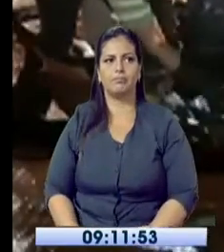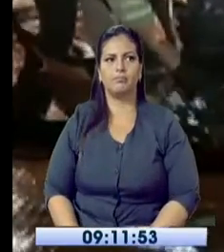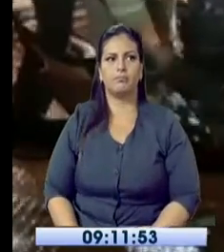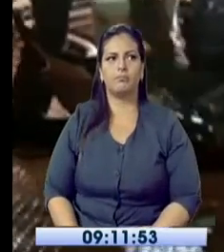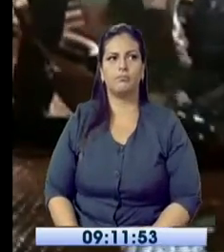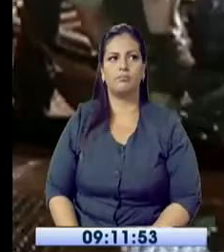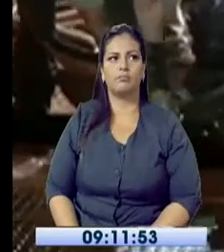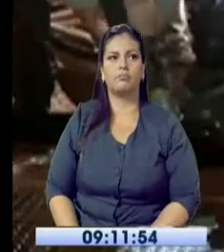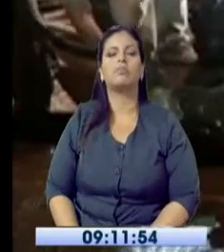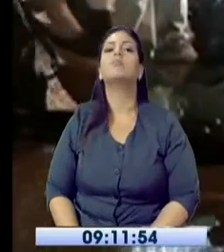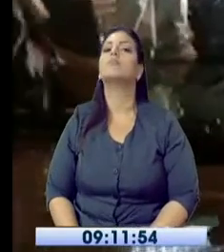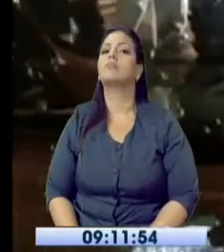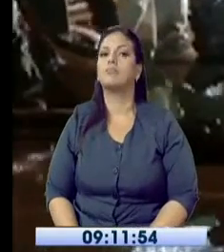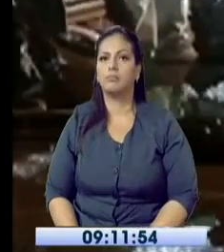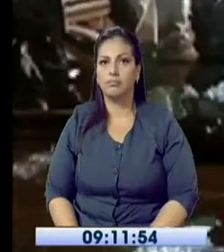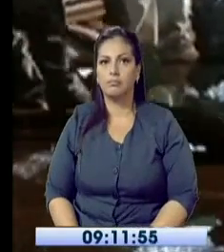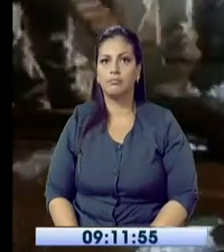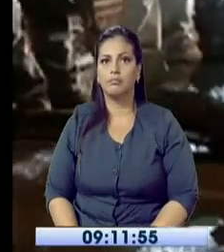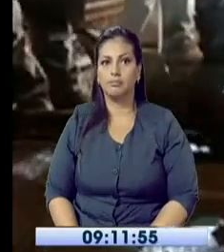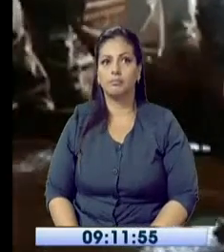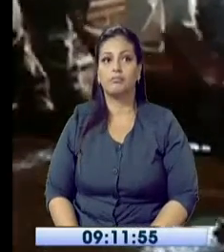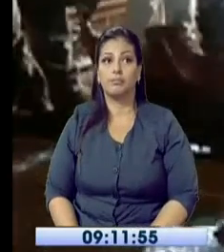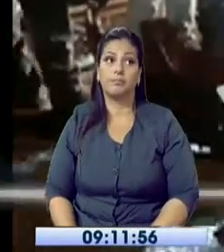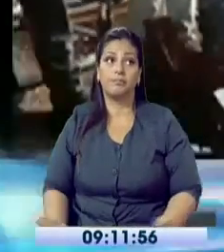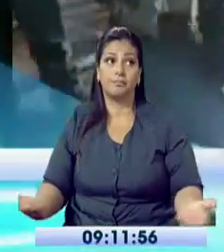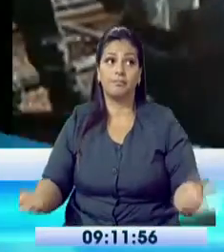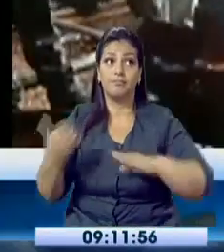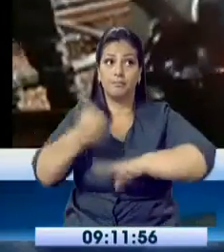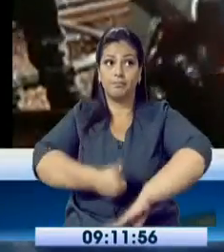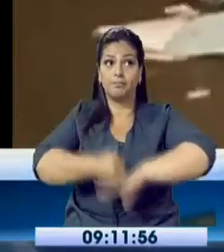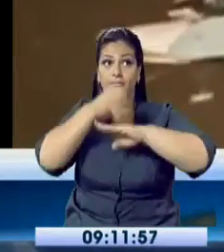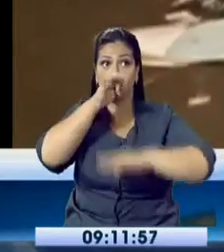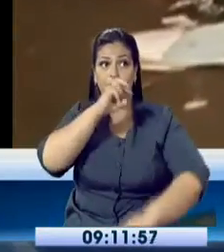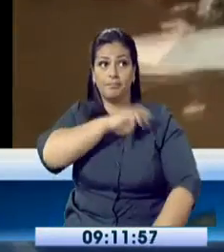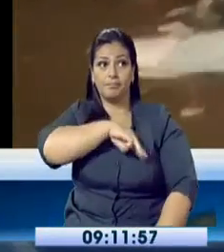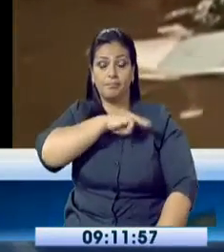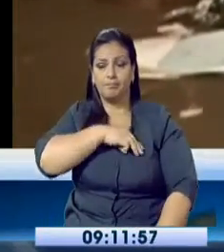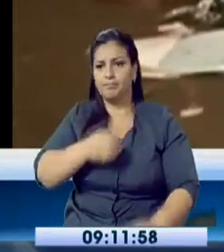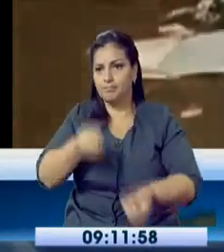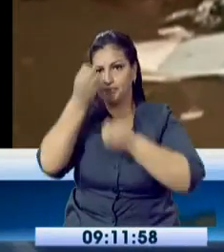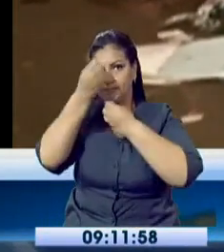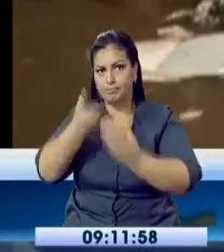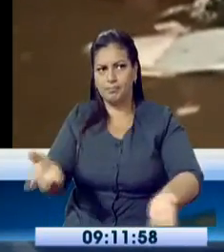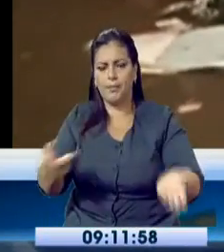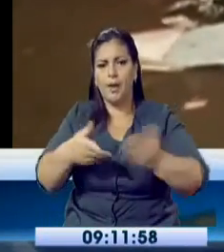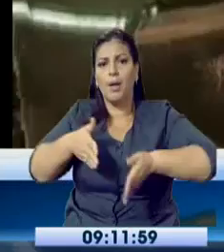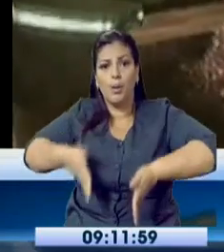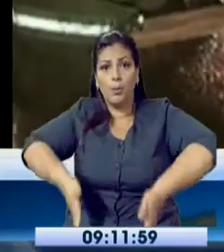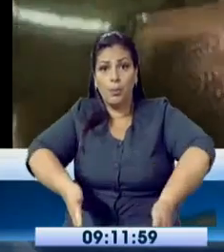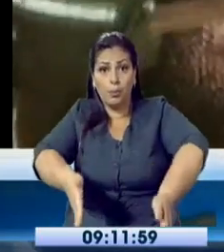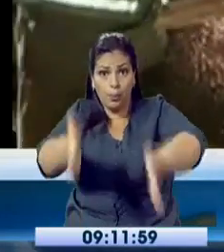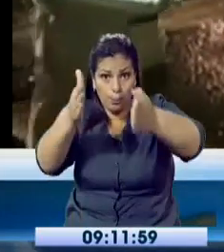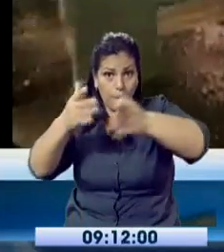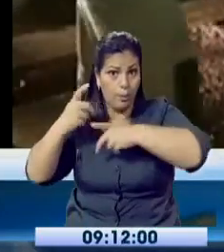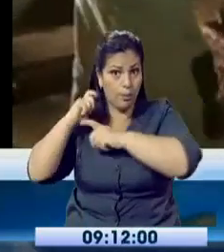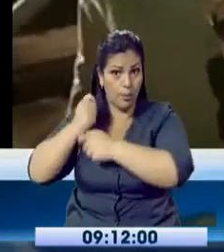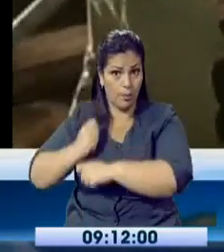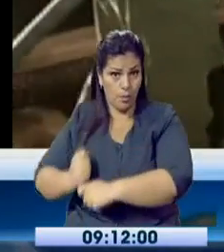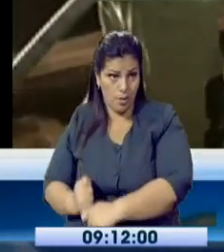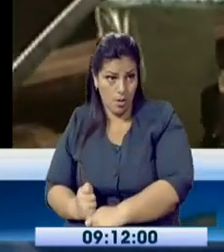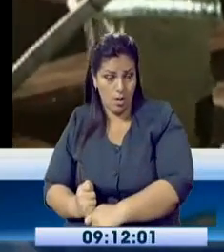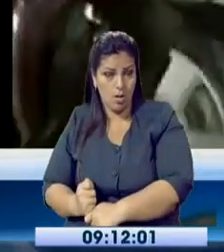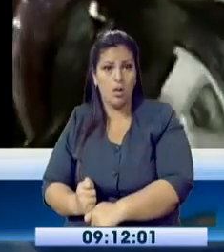El número de citaciones emitidas por exceso de velocidad en la autopista Narcisa de Jesús, también conocida como Terminal Terrestre